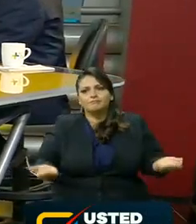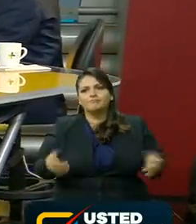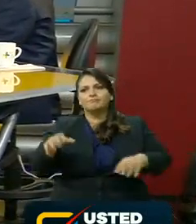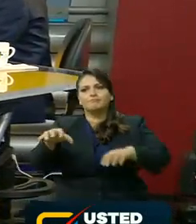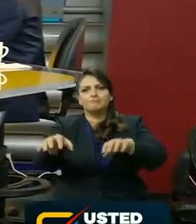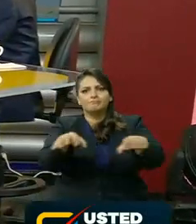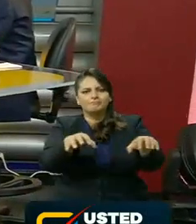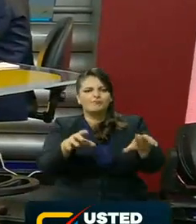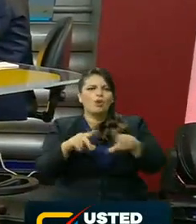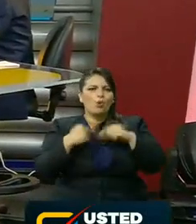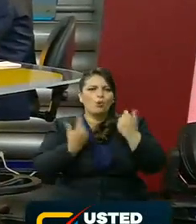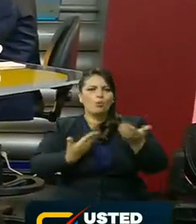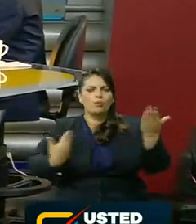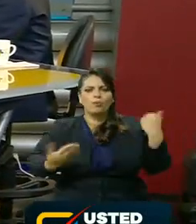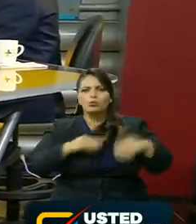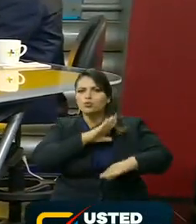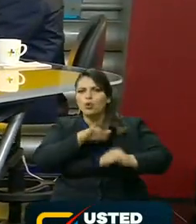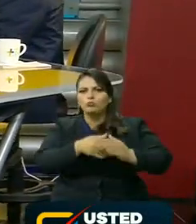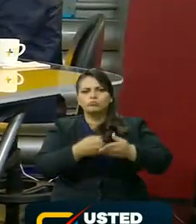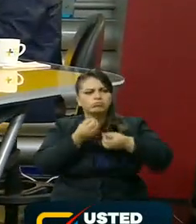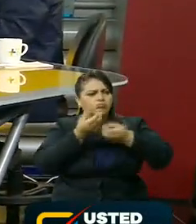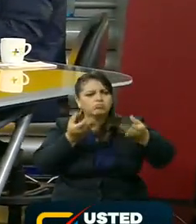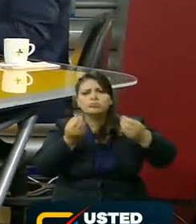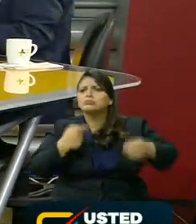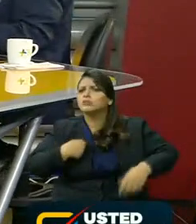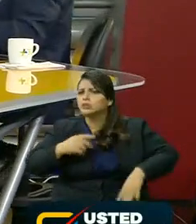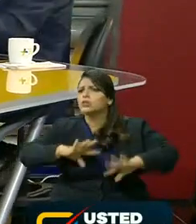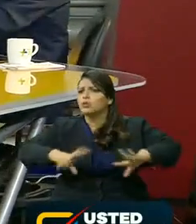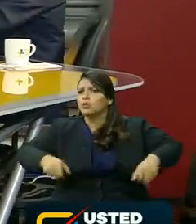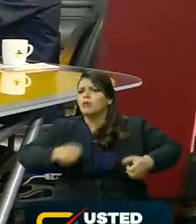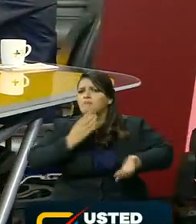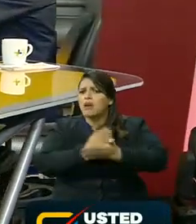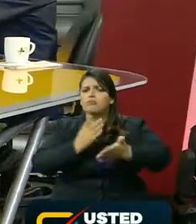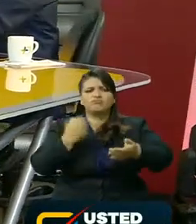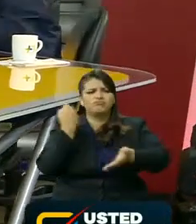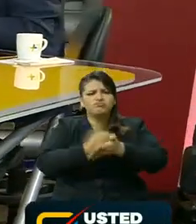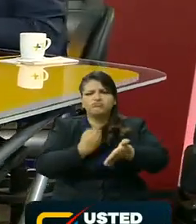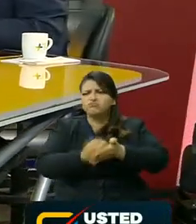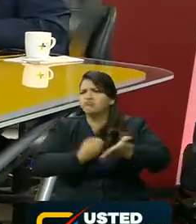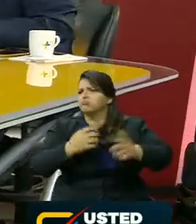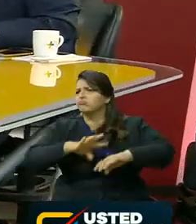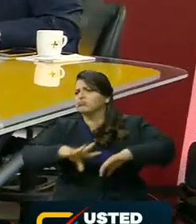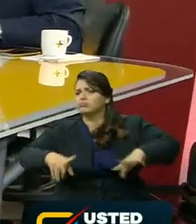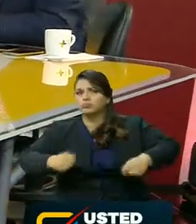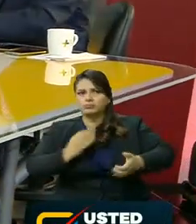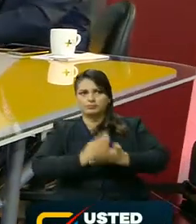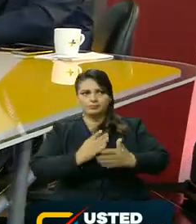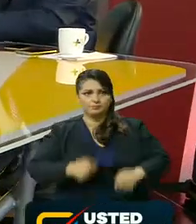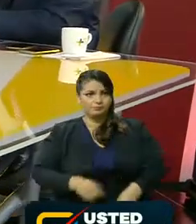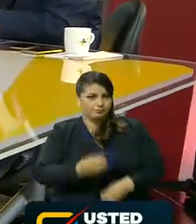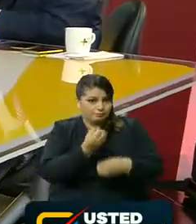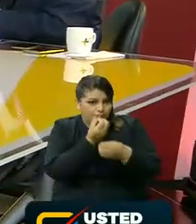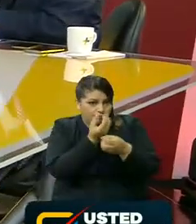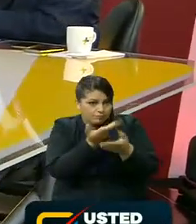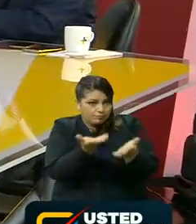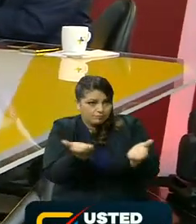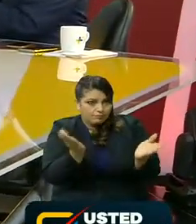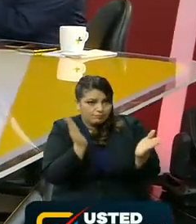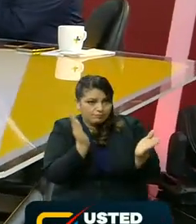es indispensable. Inclusive me atrevo a decir algo que posiblemente no vaya a gustar mucho, pero me gusta hablar en